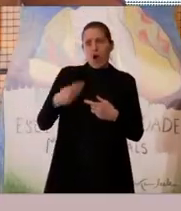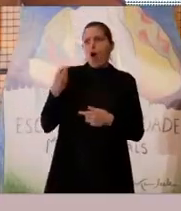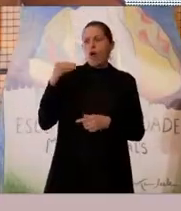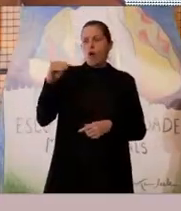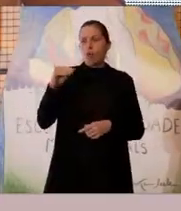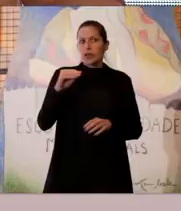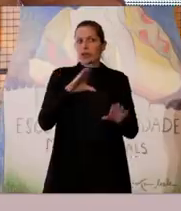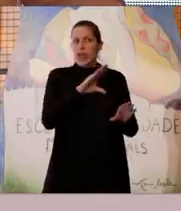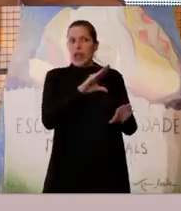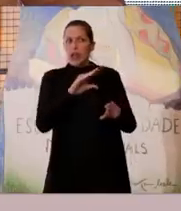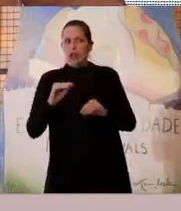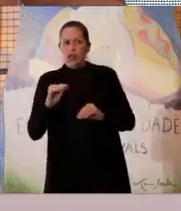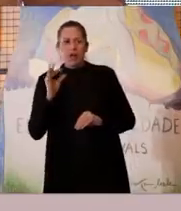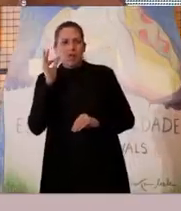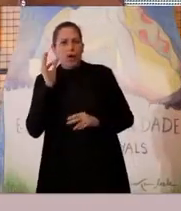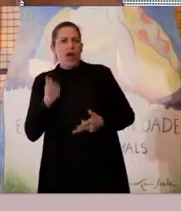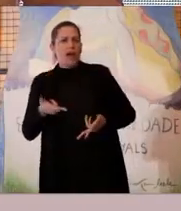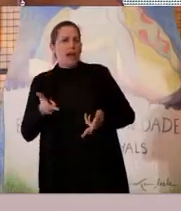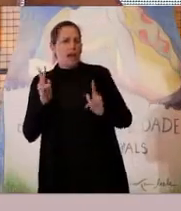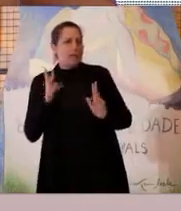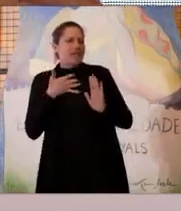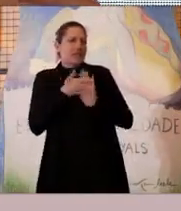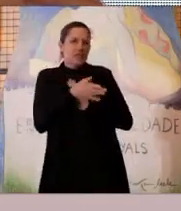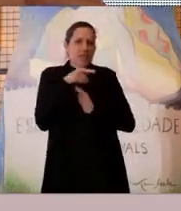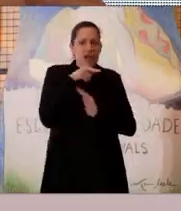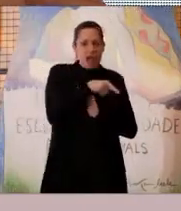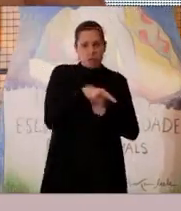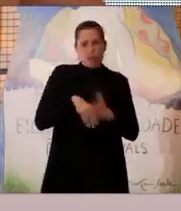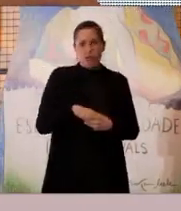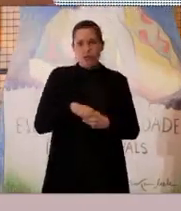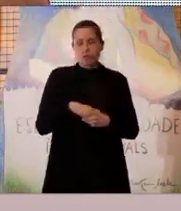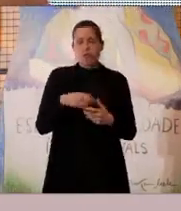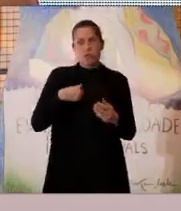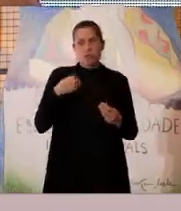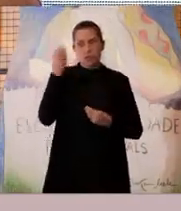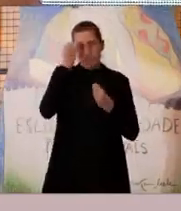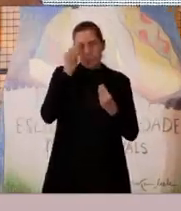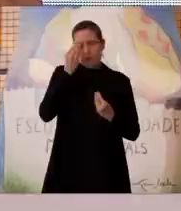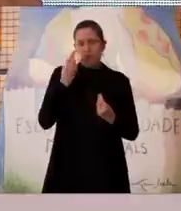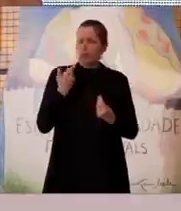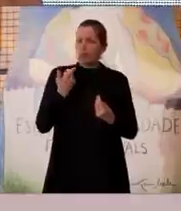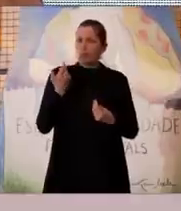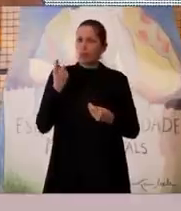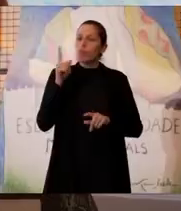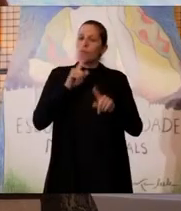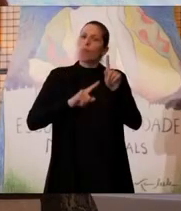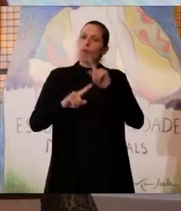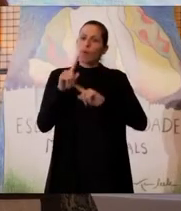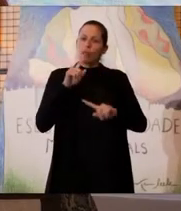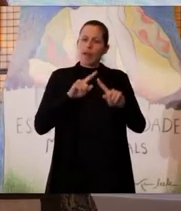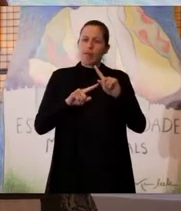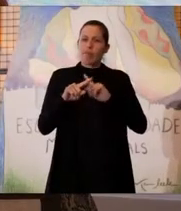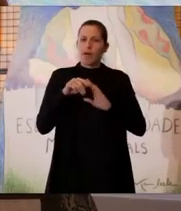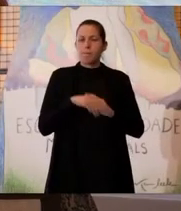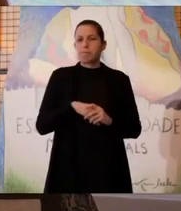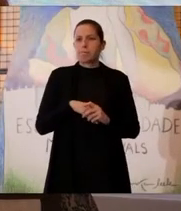sean mujeres libres también es eso Y a mí de verdad que creo que tenemos un problema con Cómo se está